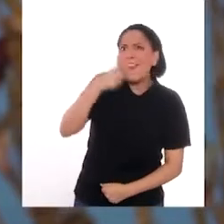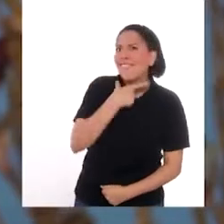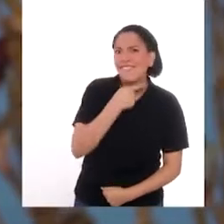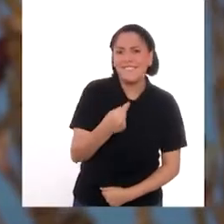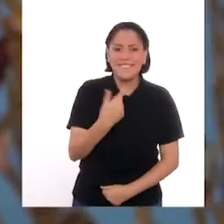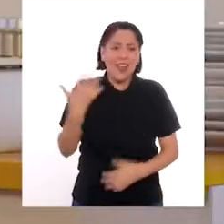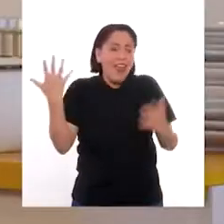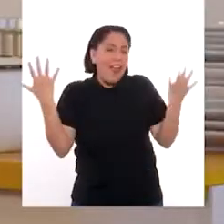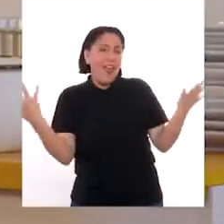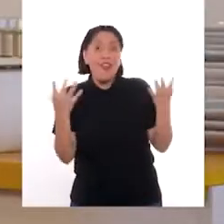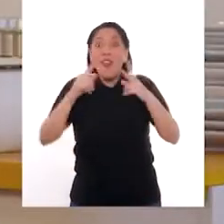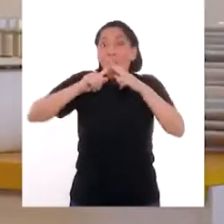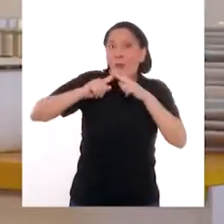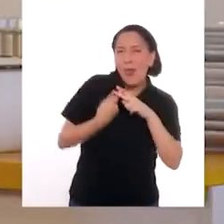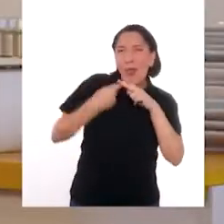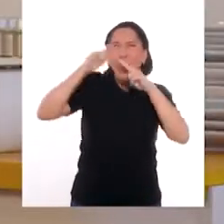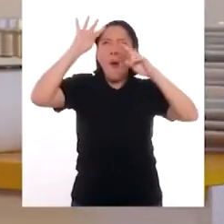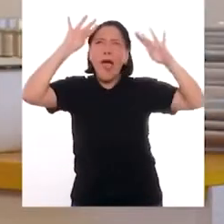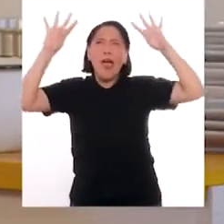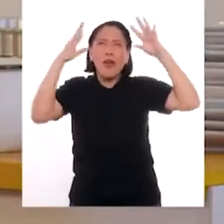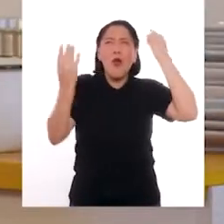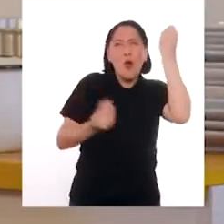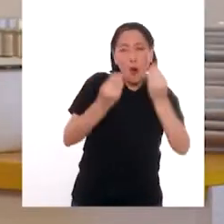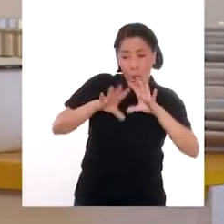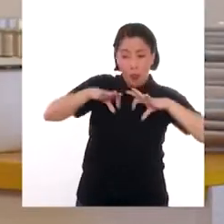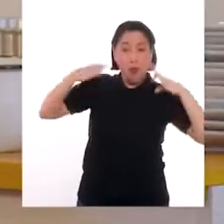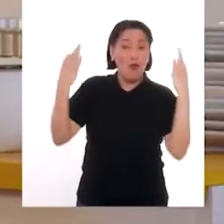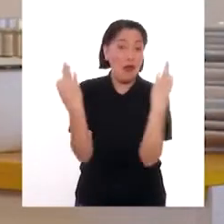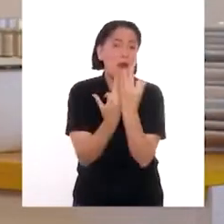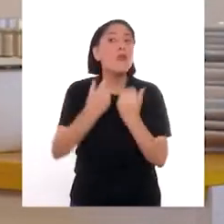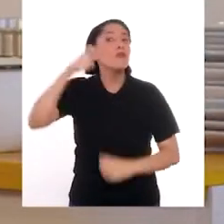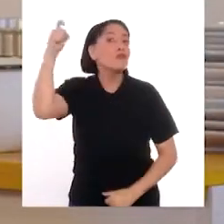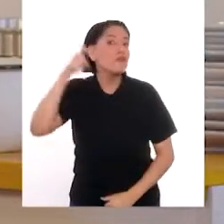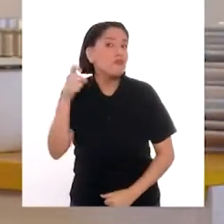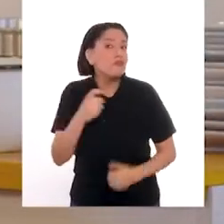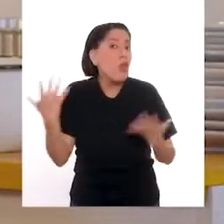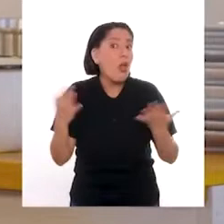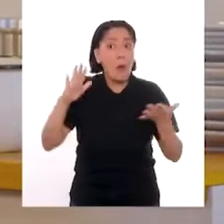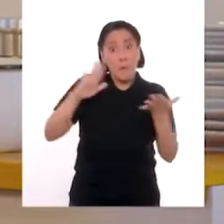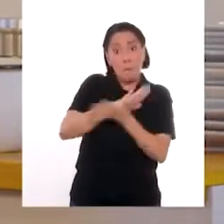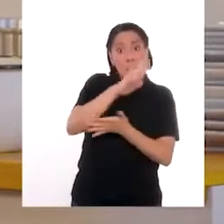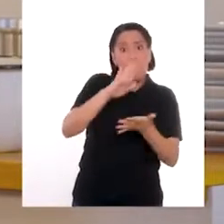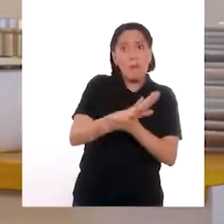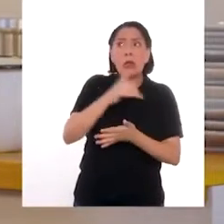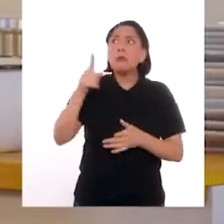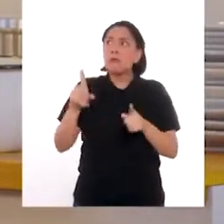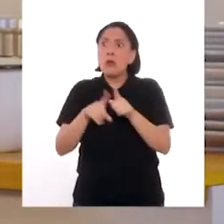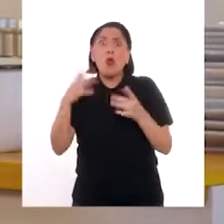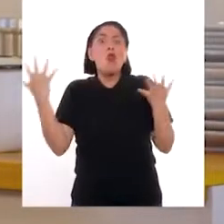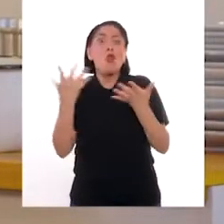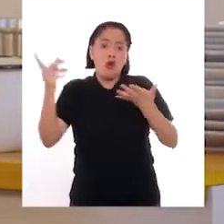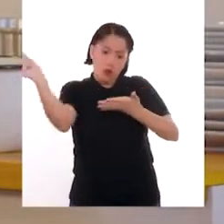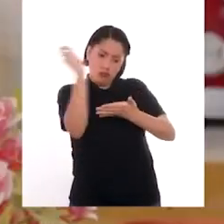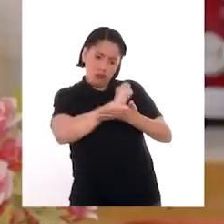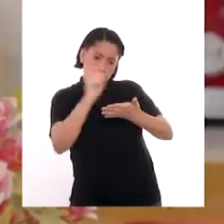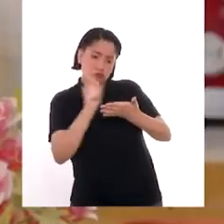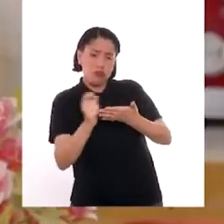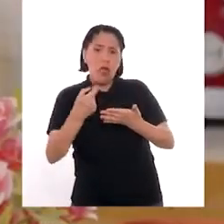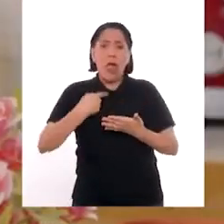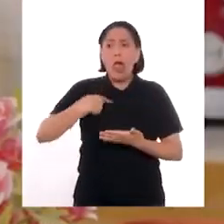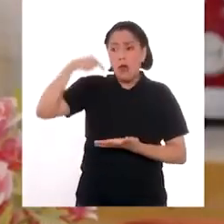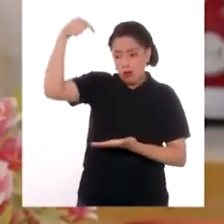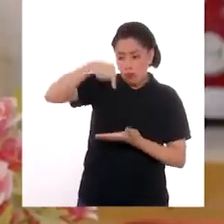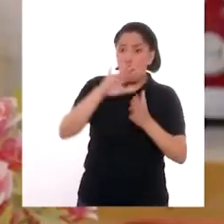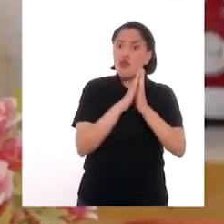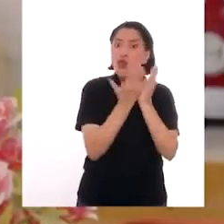gusta. Entonces, vamos a crearla en familia. Para esto necesitamos papel y algo para escribir. Voy